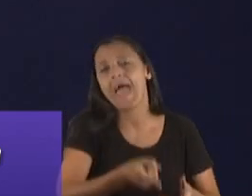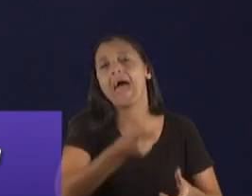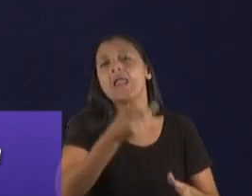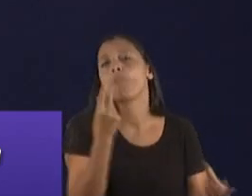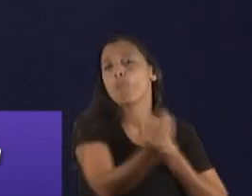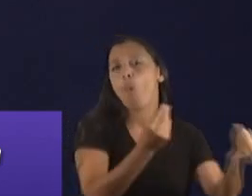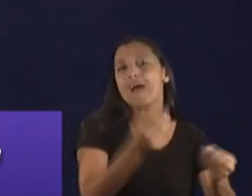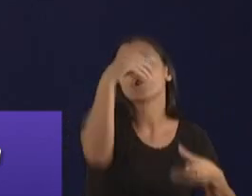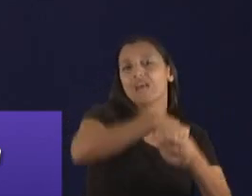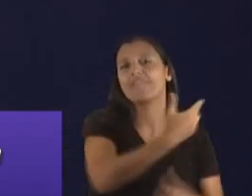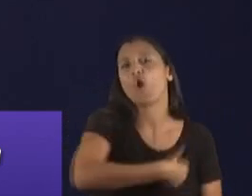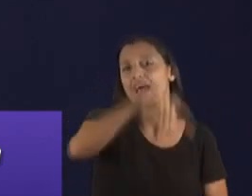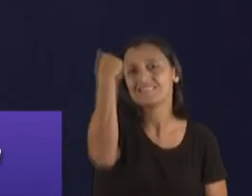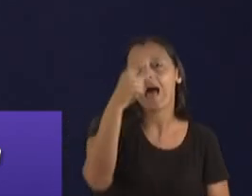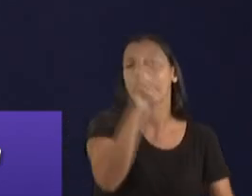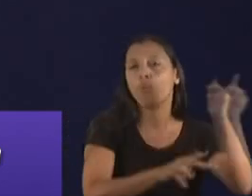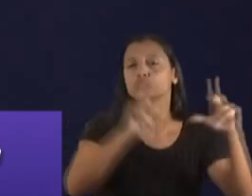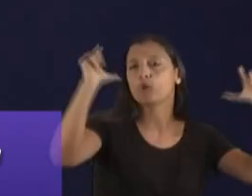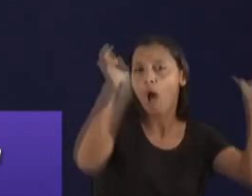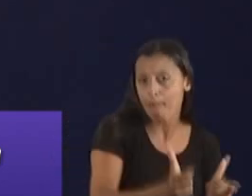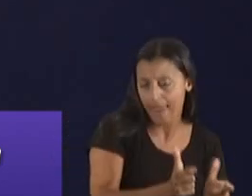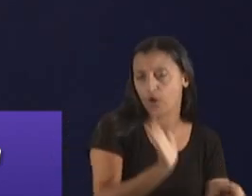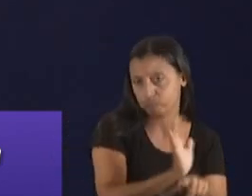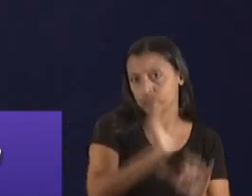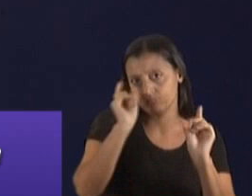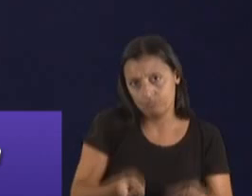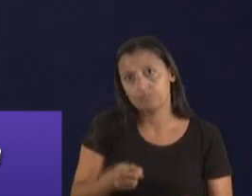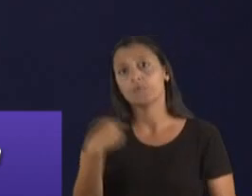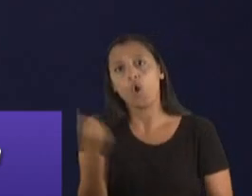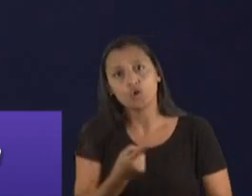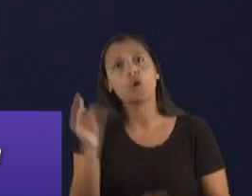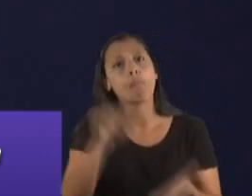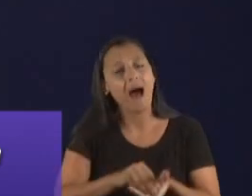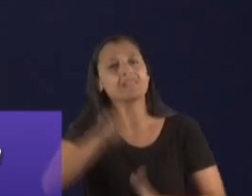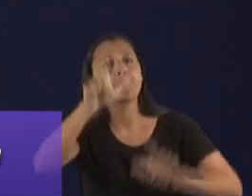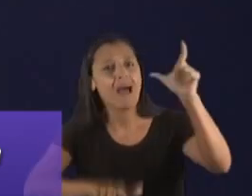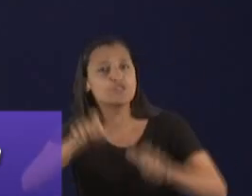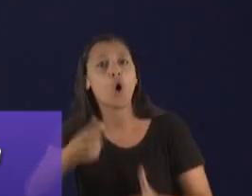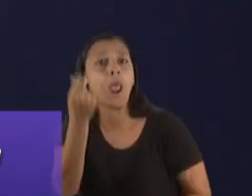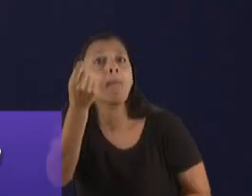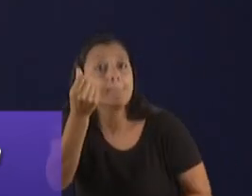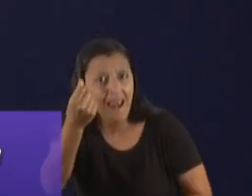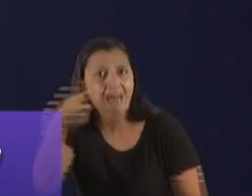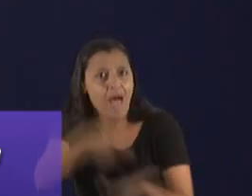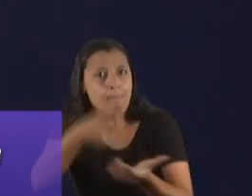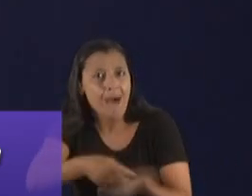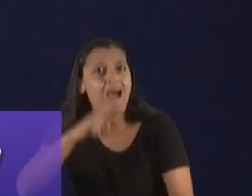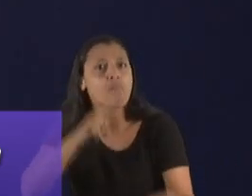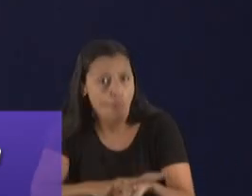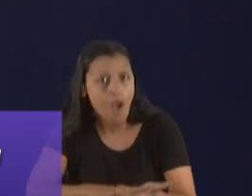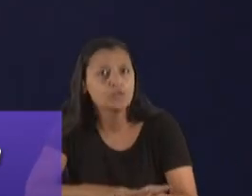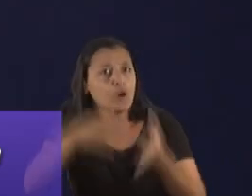Estado y de, por supuesto, hacer que el dinero del contribuyente vaya donde tiene que ir de